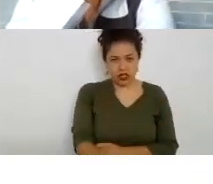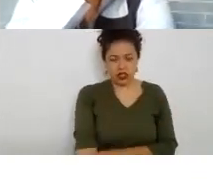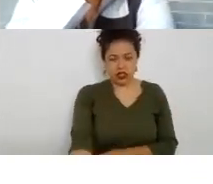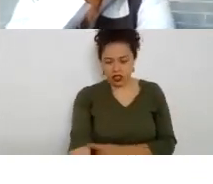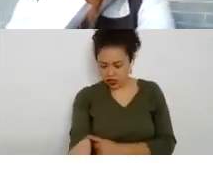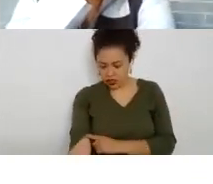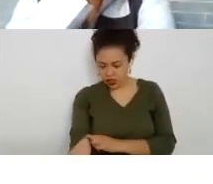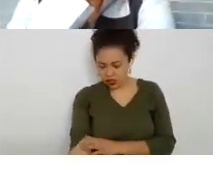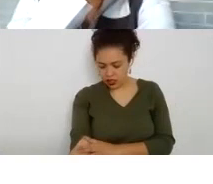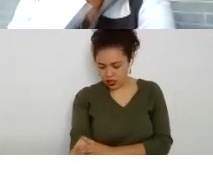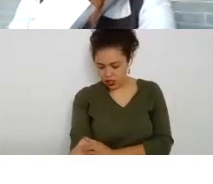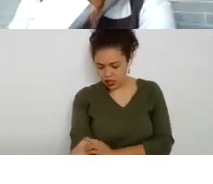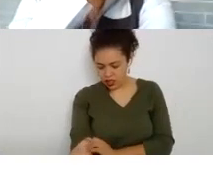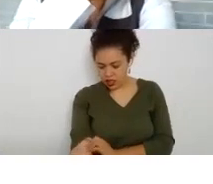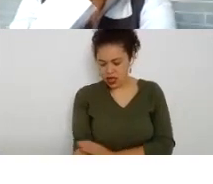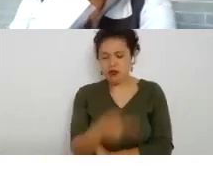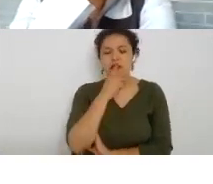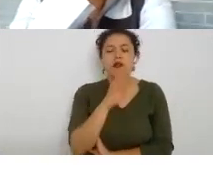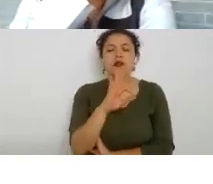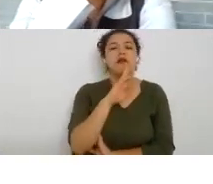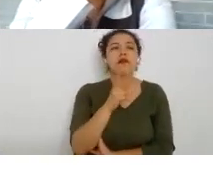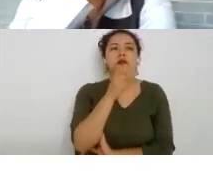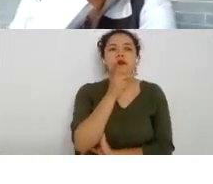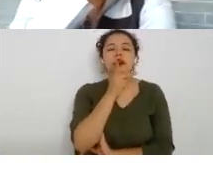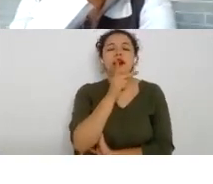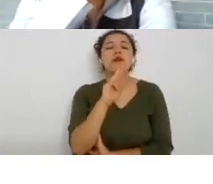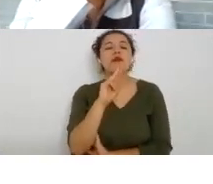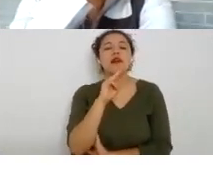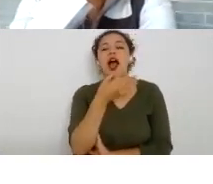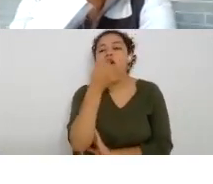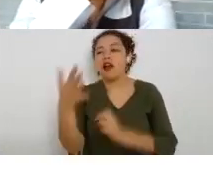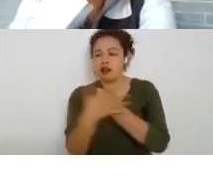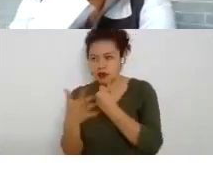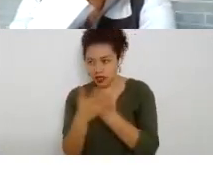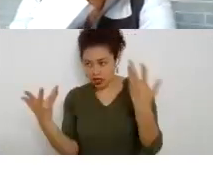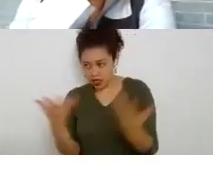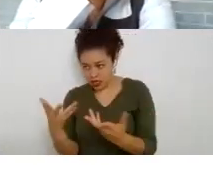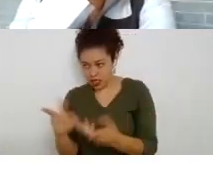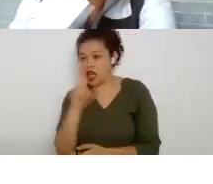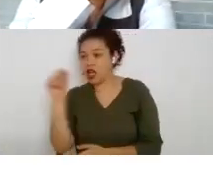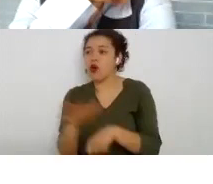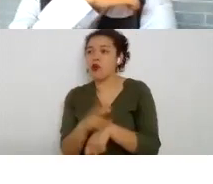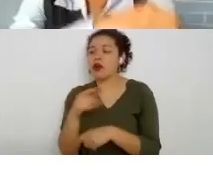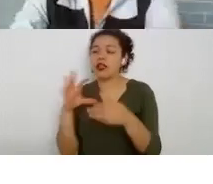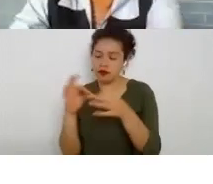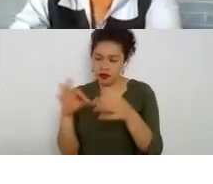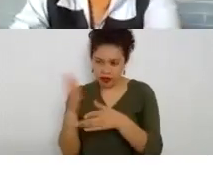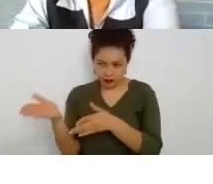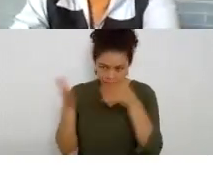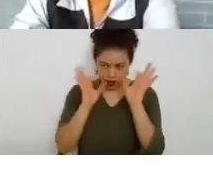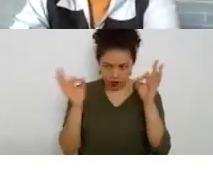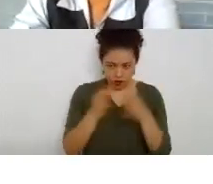aviso a los padres del menor. Qué es lo que se va a hacer y explicar el por qué se procedió de esa manera o se va a proceder de esa